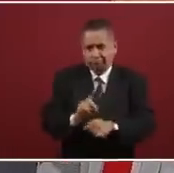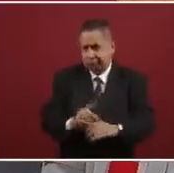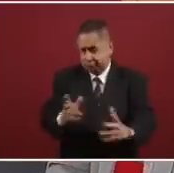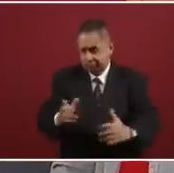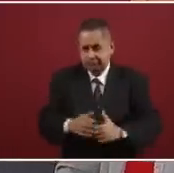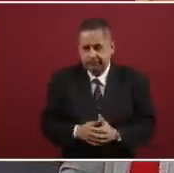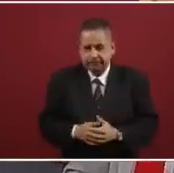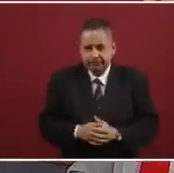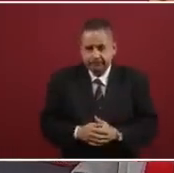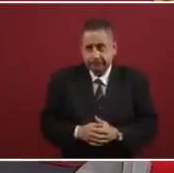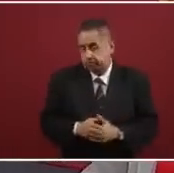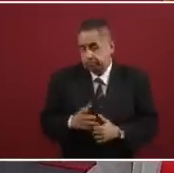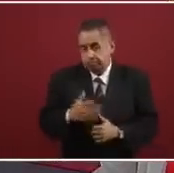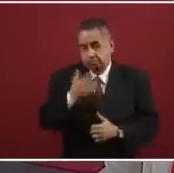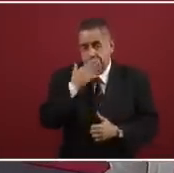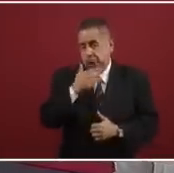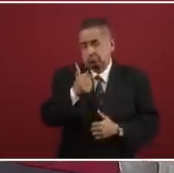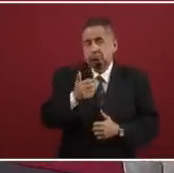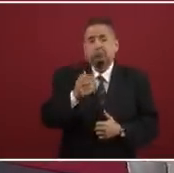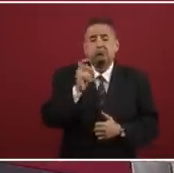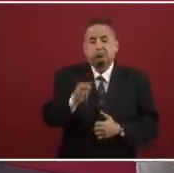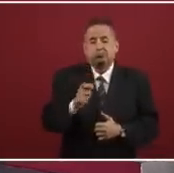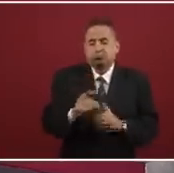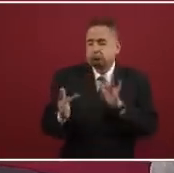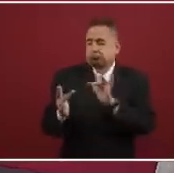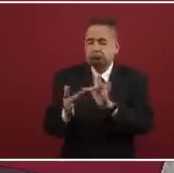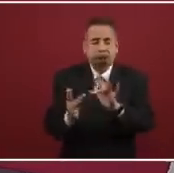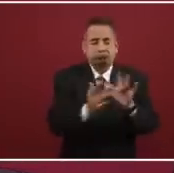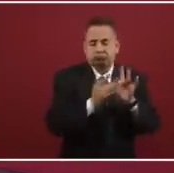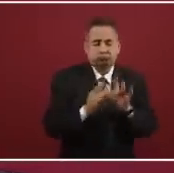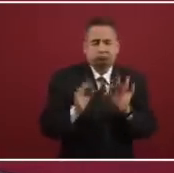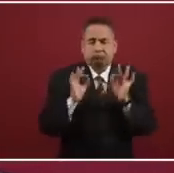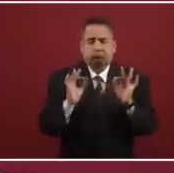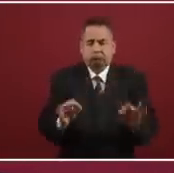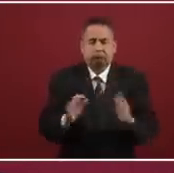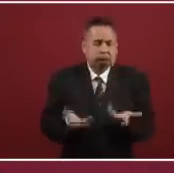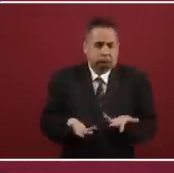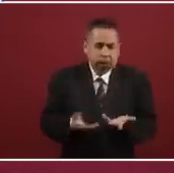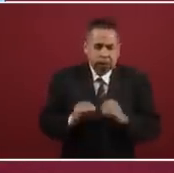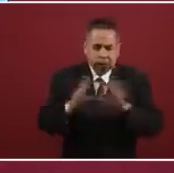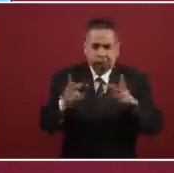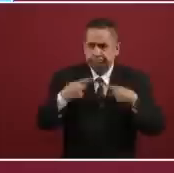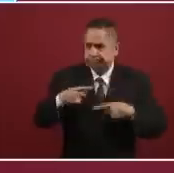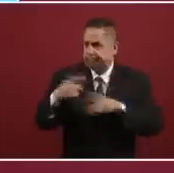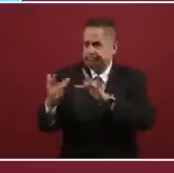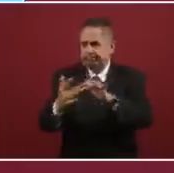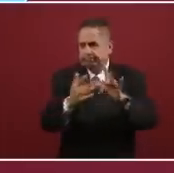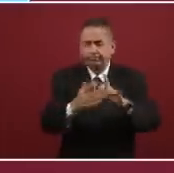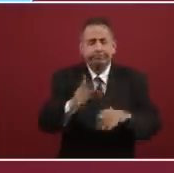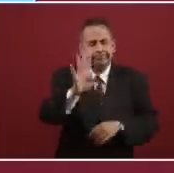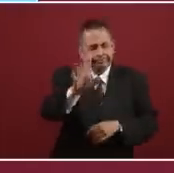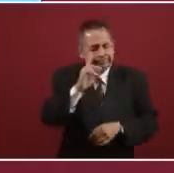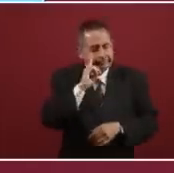Entonces, es muy bueno el tener la comunicación con la gente. Aquí